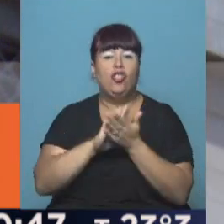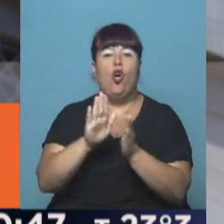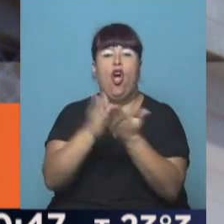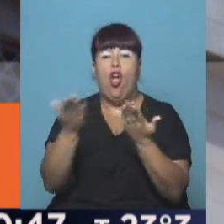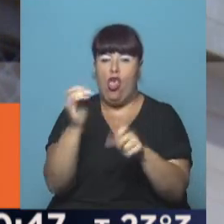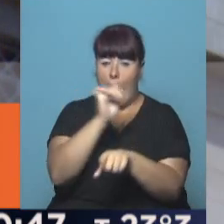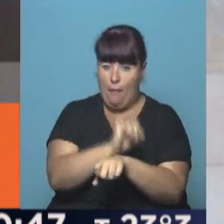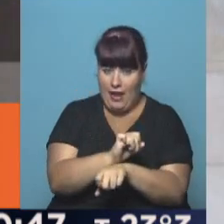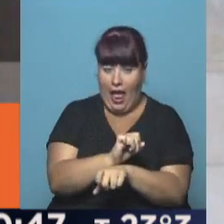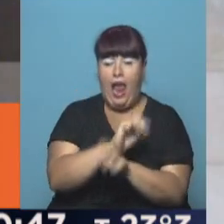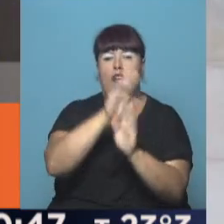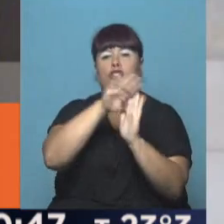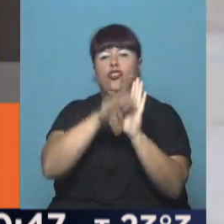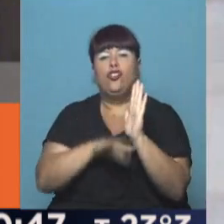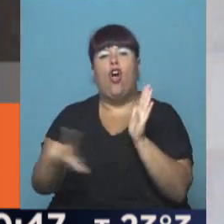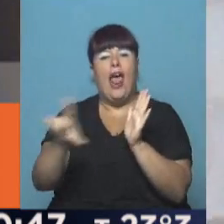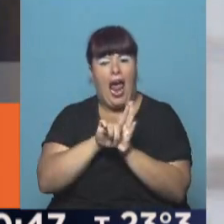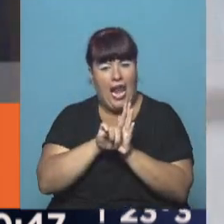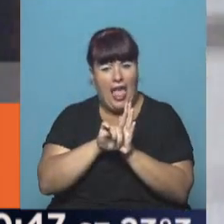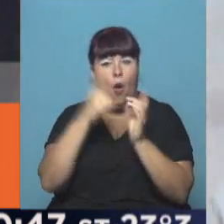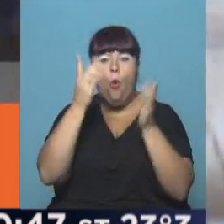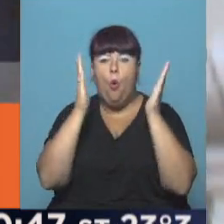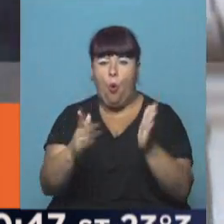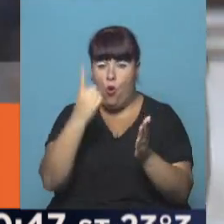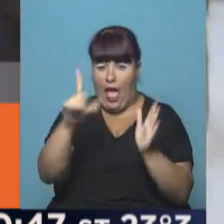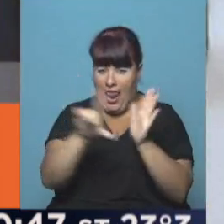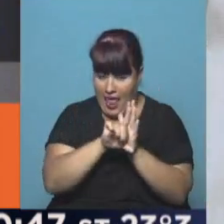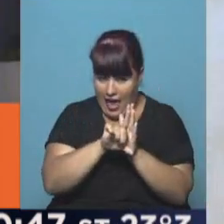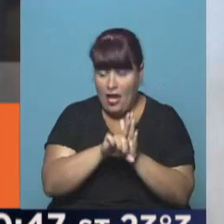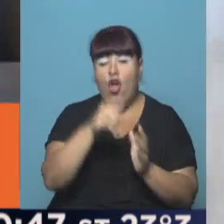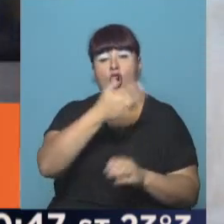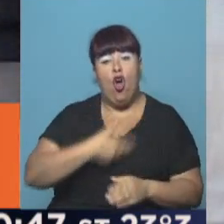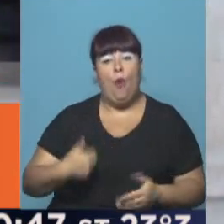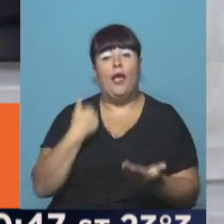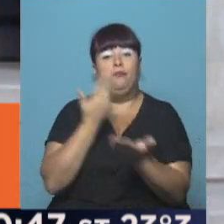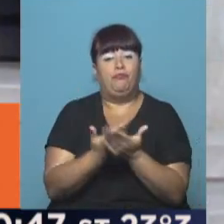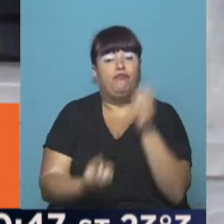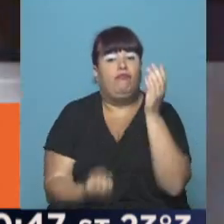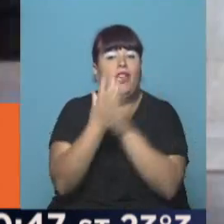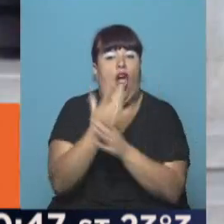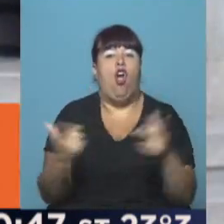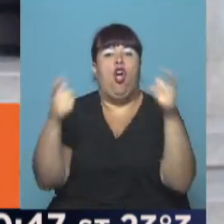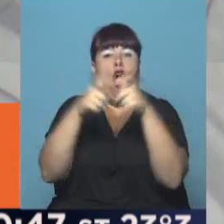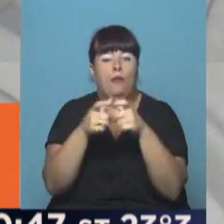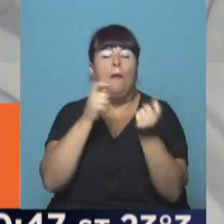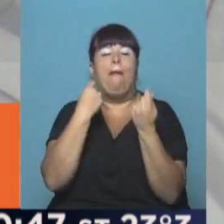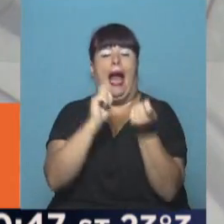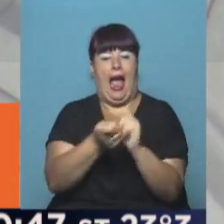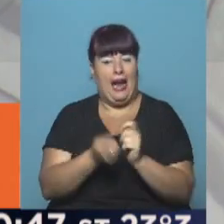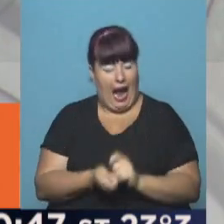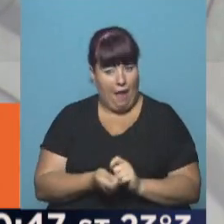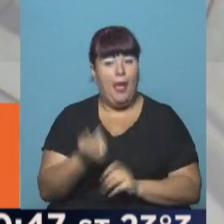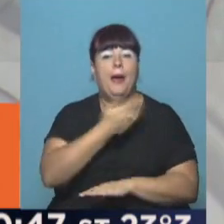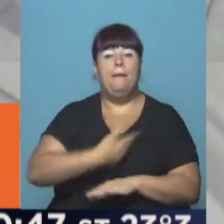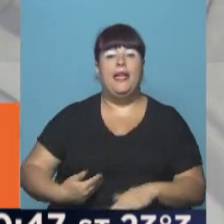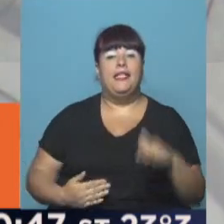Penal que concentre toda la legislación en un único cuerpo normativo, el gobierno dispuso la creación de una comisión para su reforma,